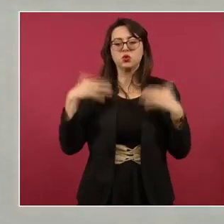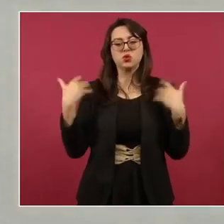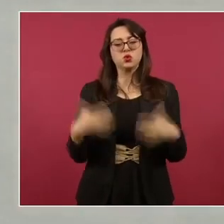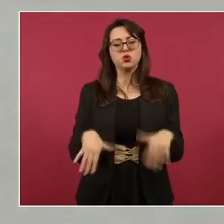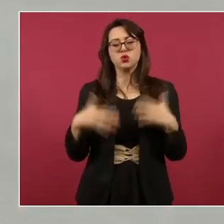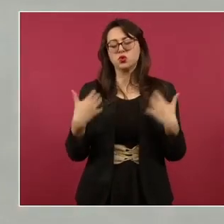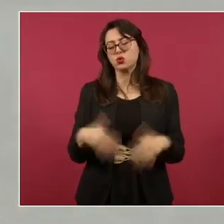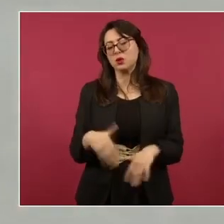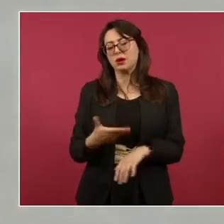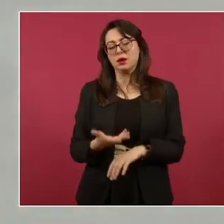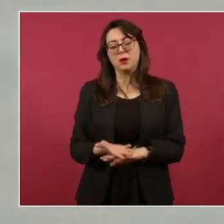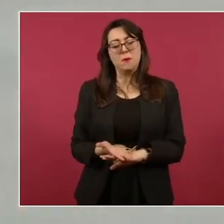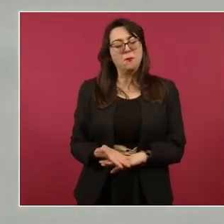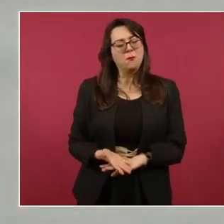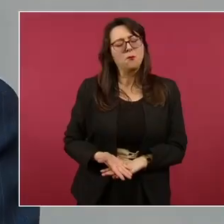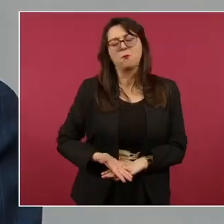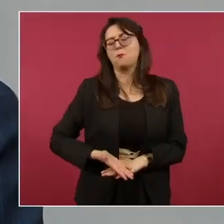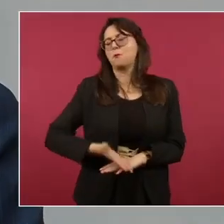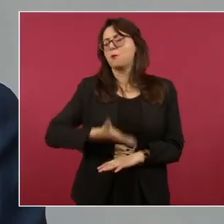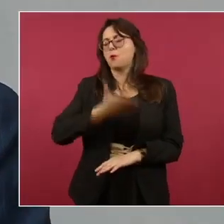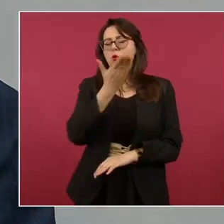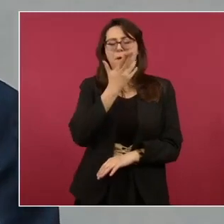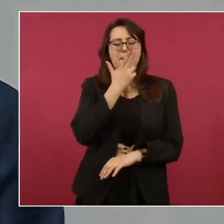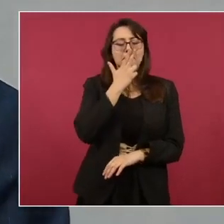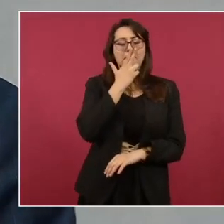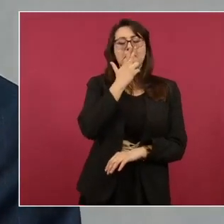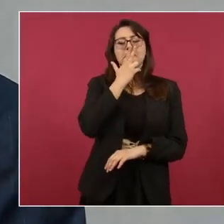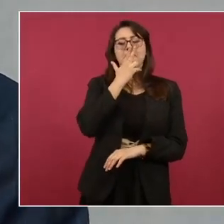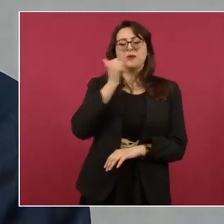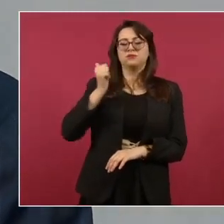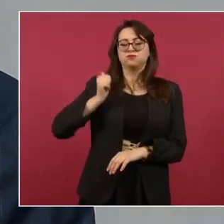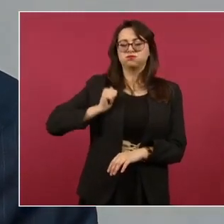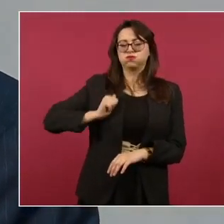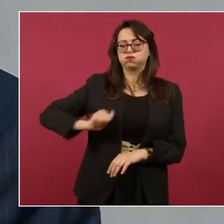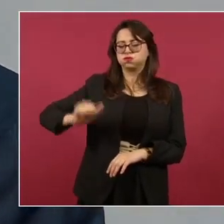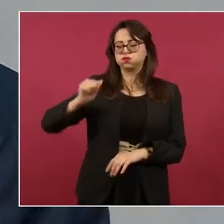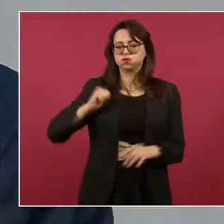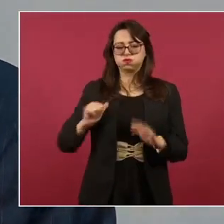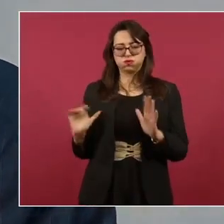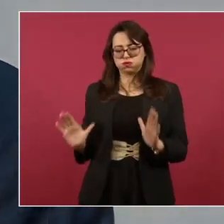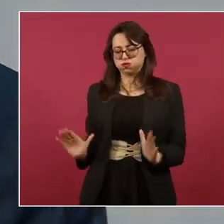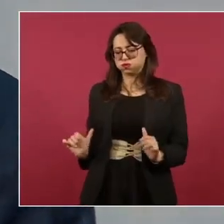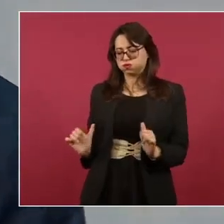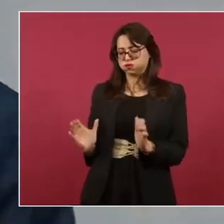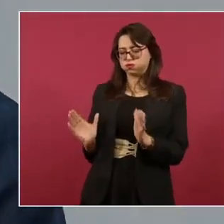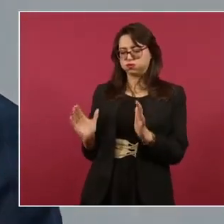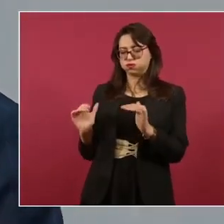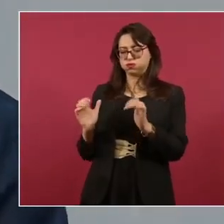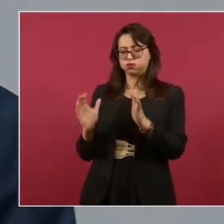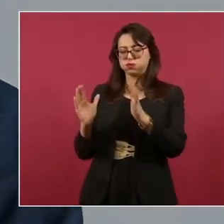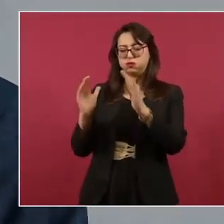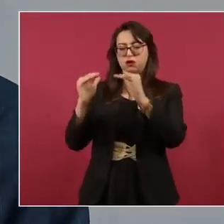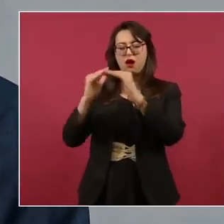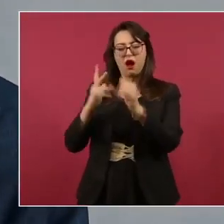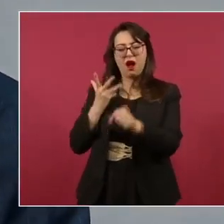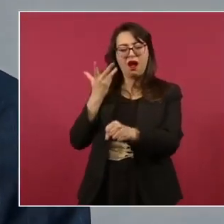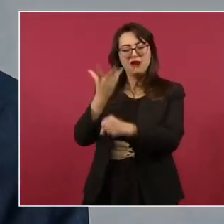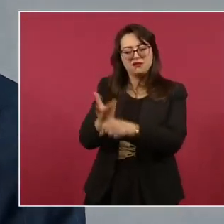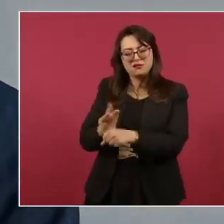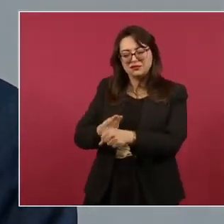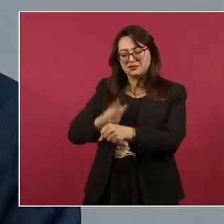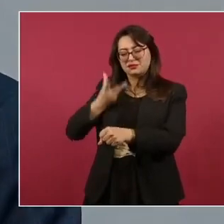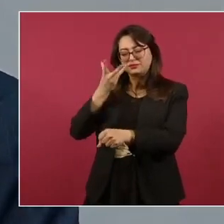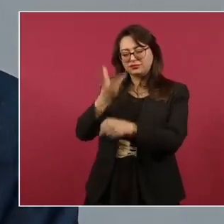amplia labor de recuperación y de restauración de sitios históricos y arqueológicos de